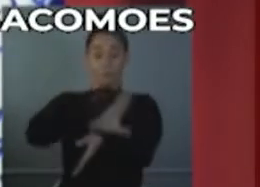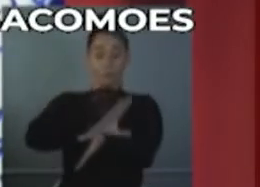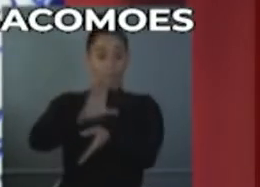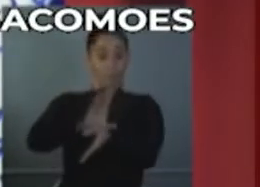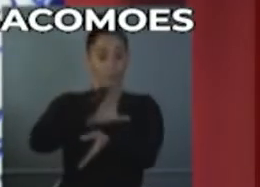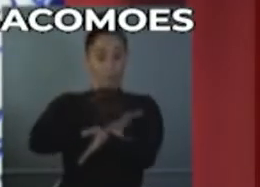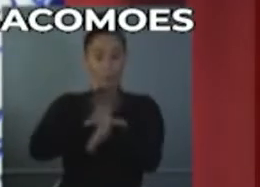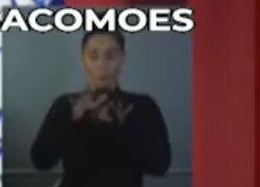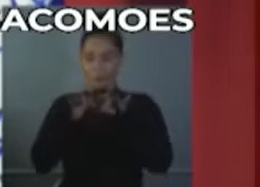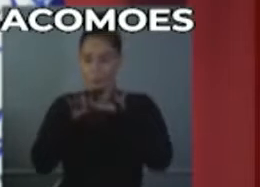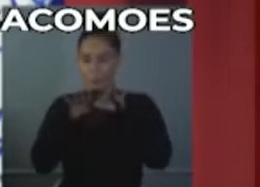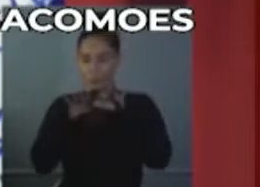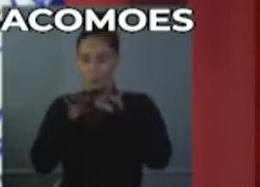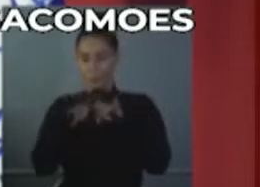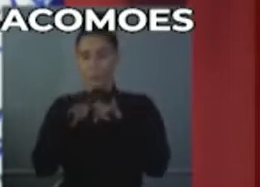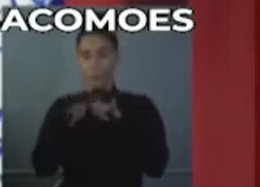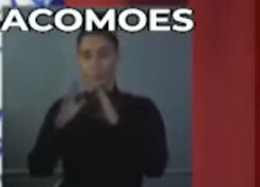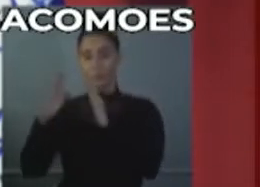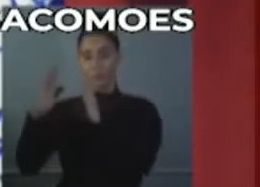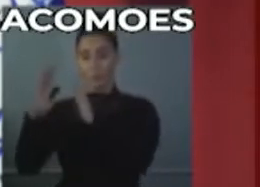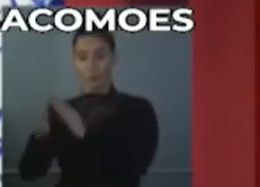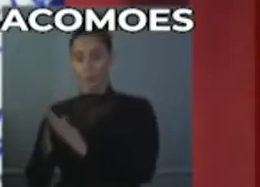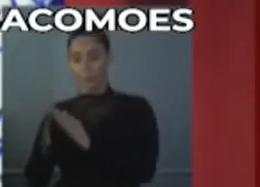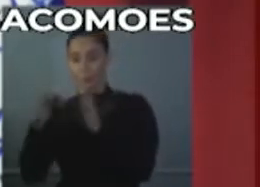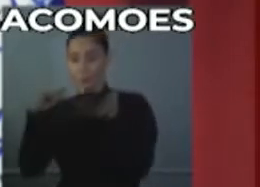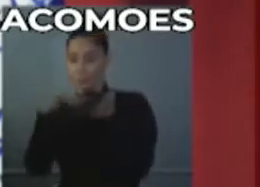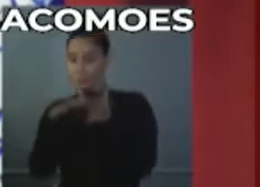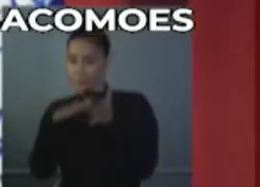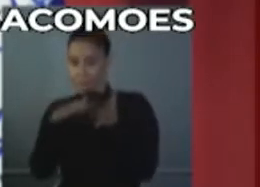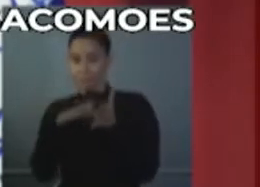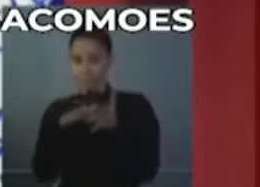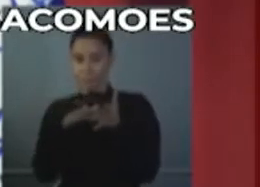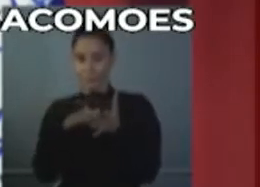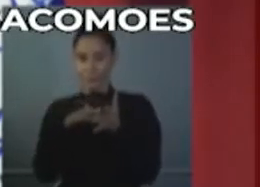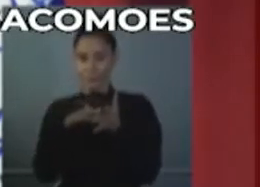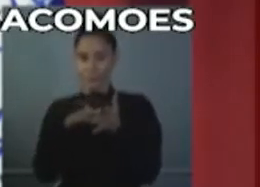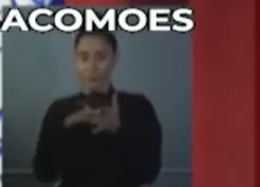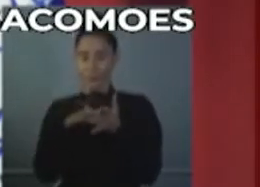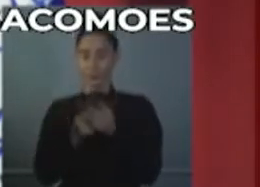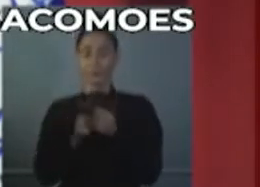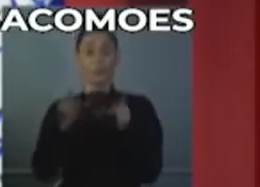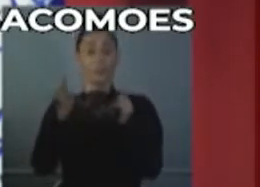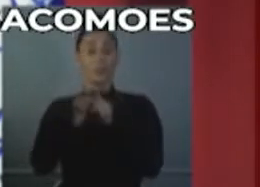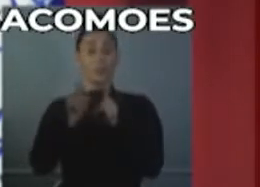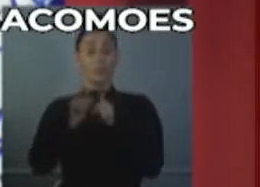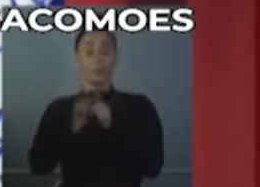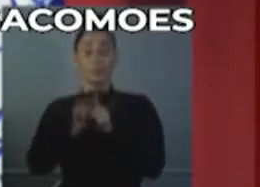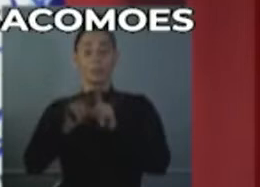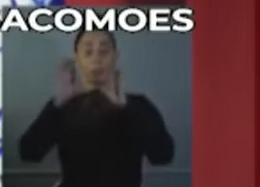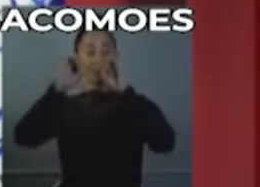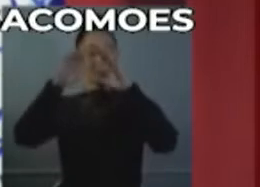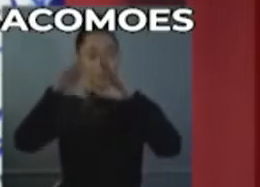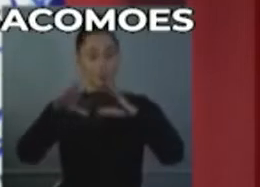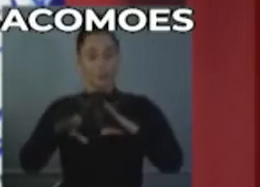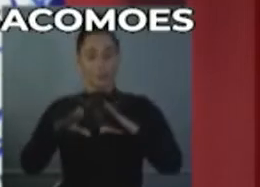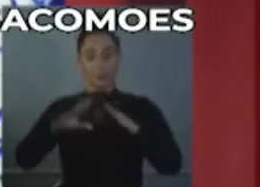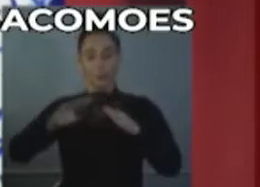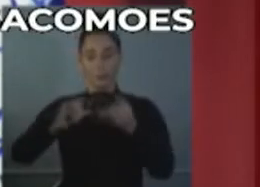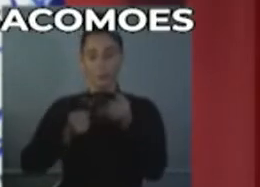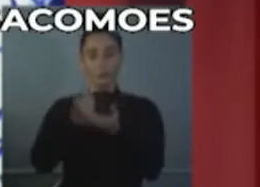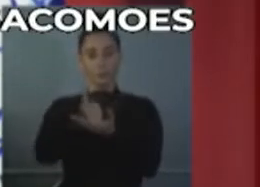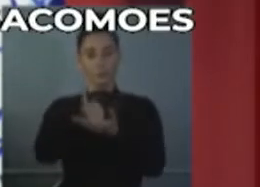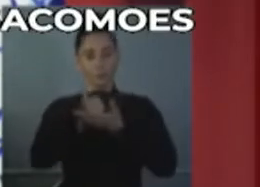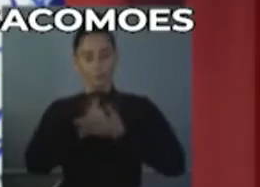para impartir clases virtuales. Y nos hemos convertido en maestras para que nuestros hijos e